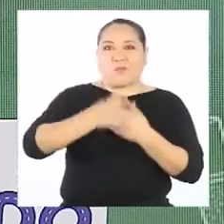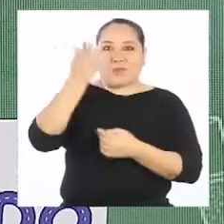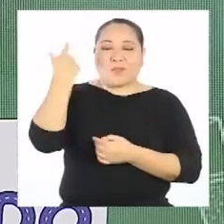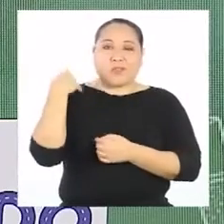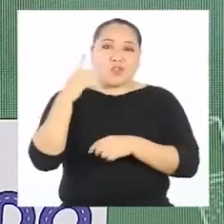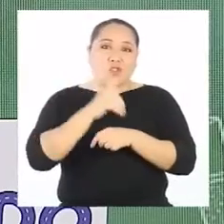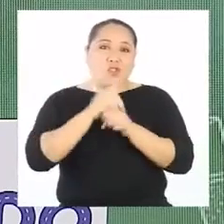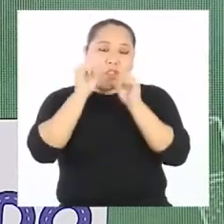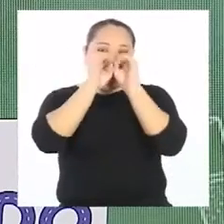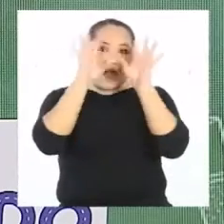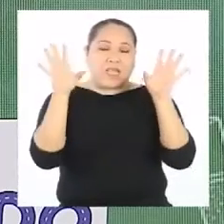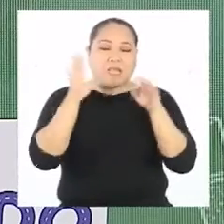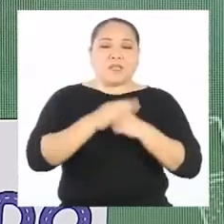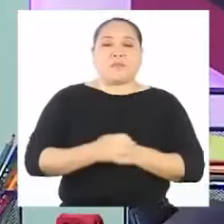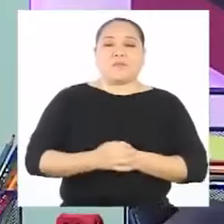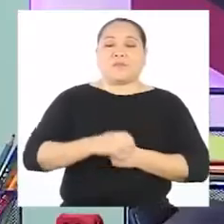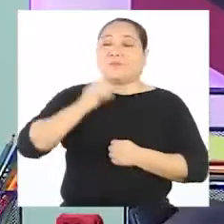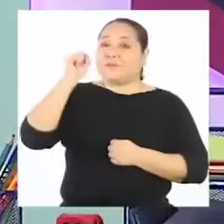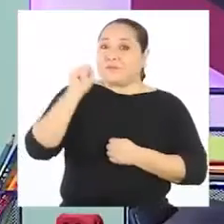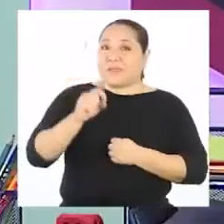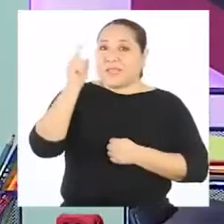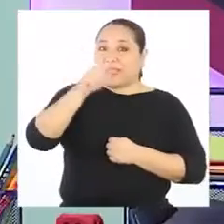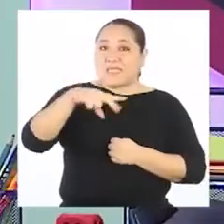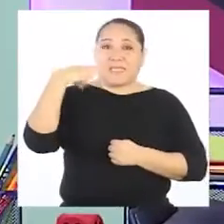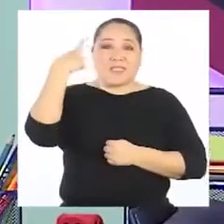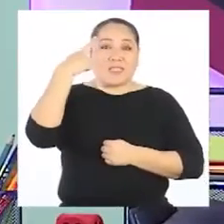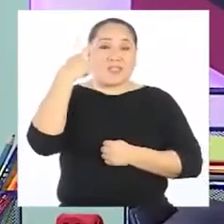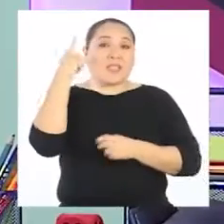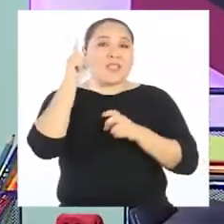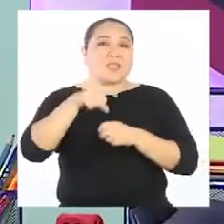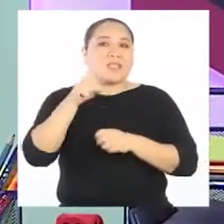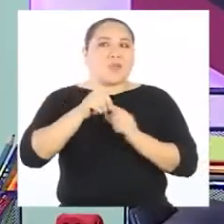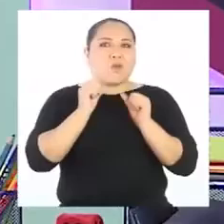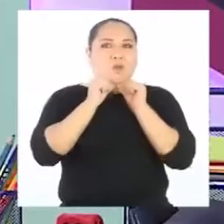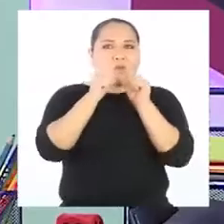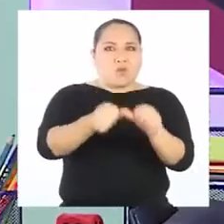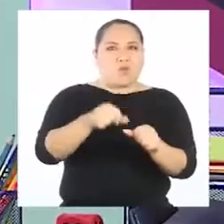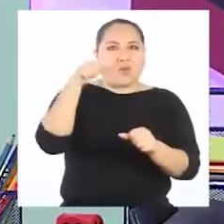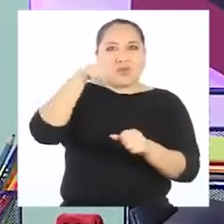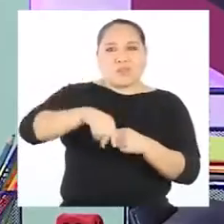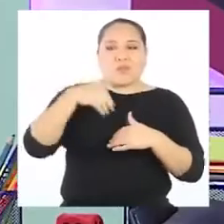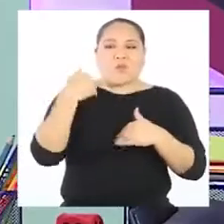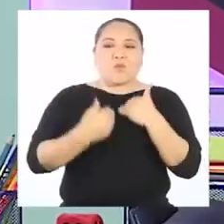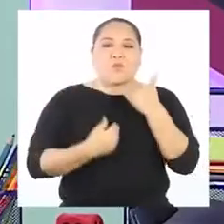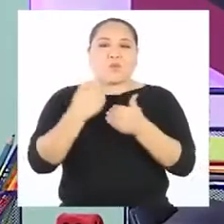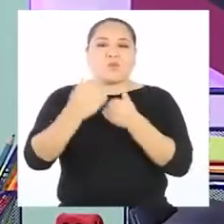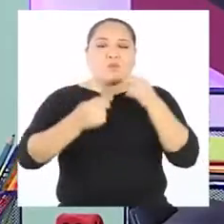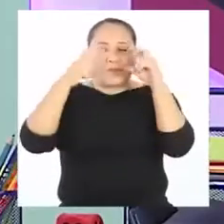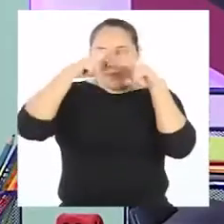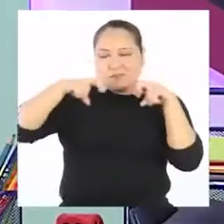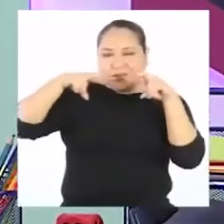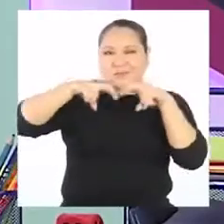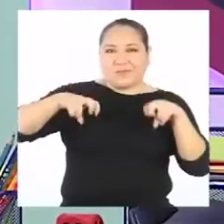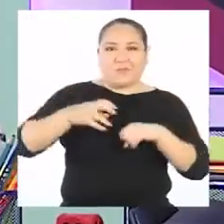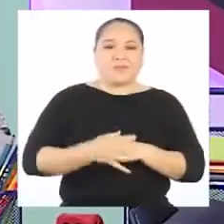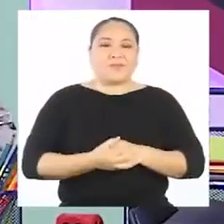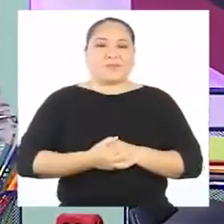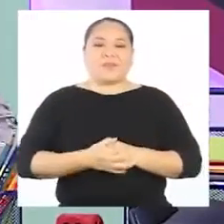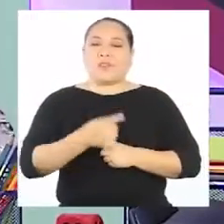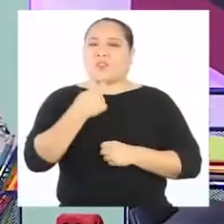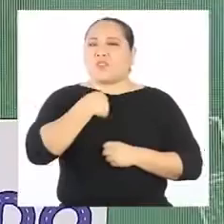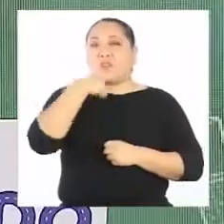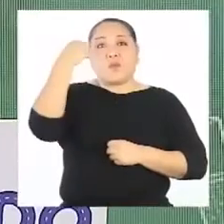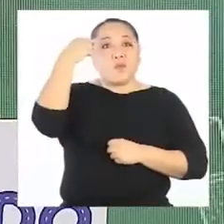en programas anteriores, doctora Claridad. Sí, por eso es necesario que continuemos con nuestro proceso de